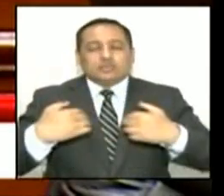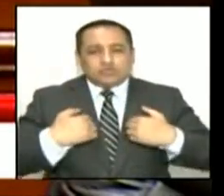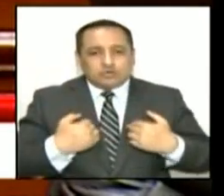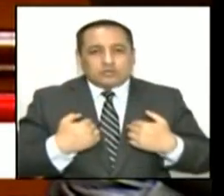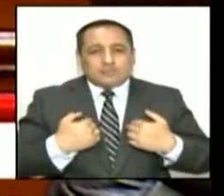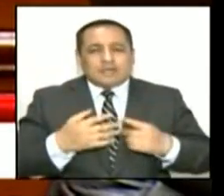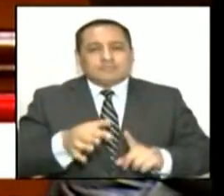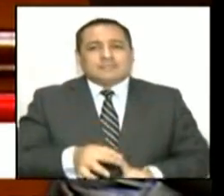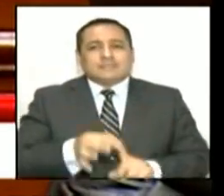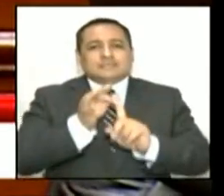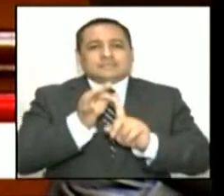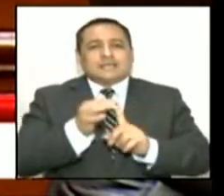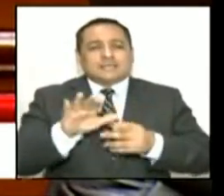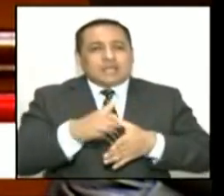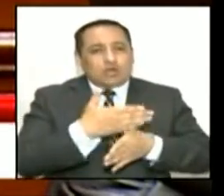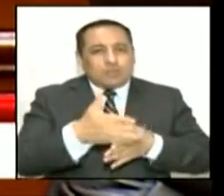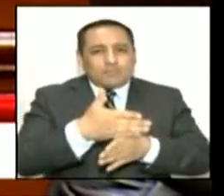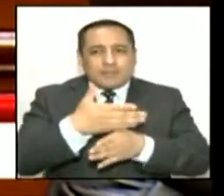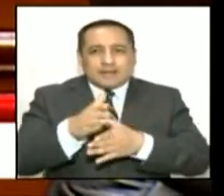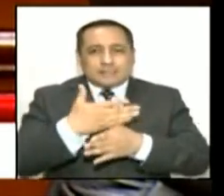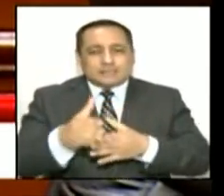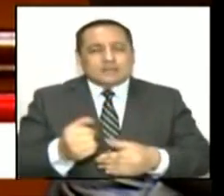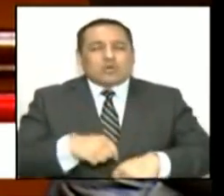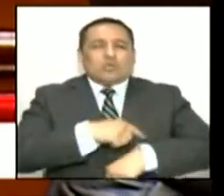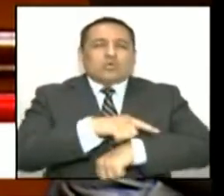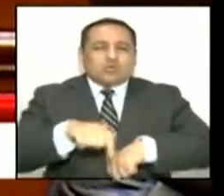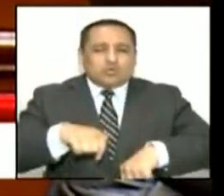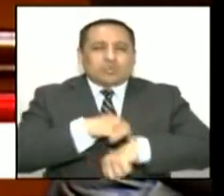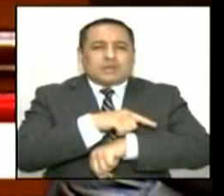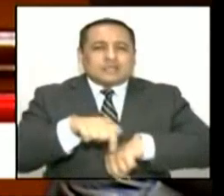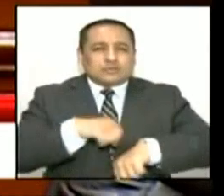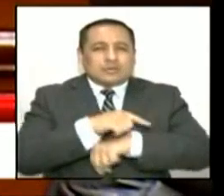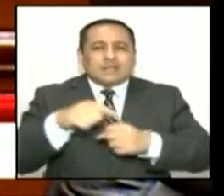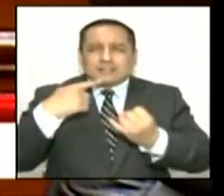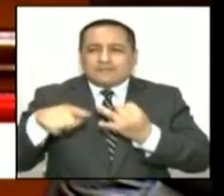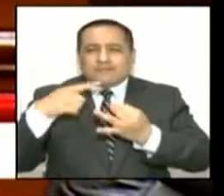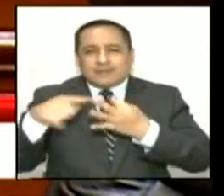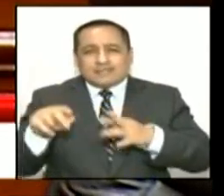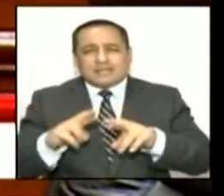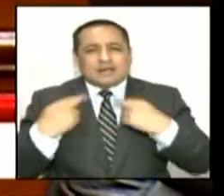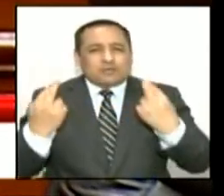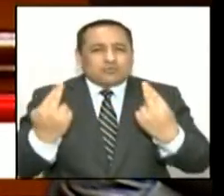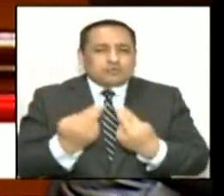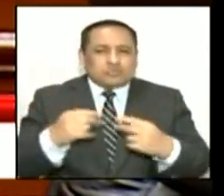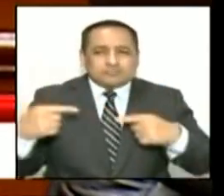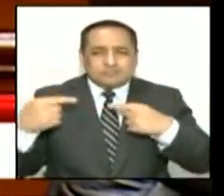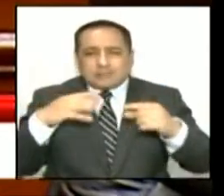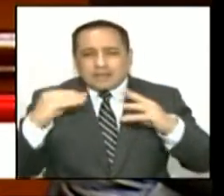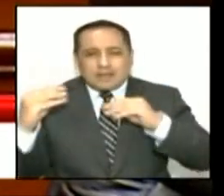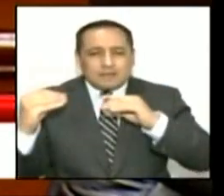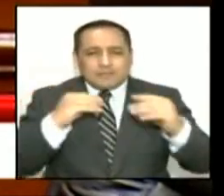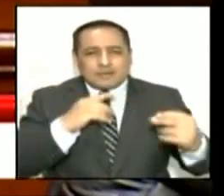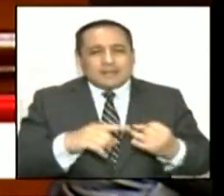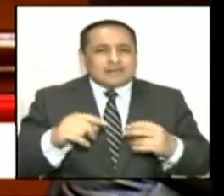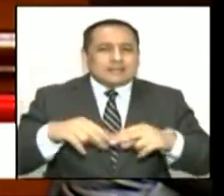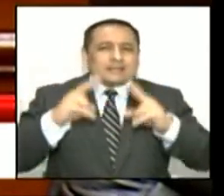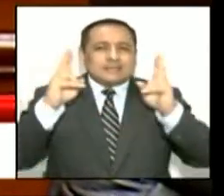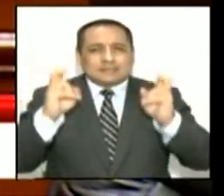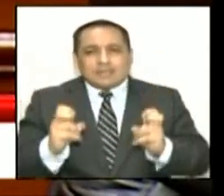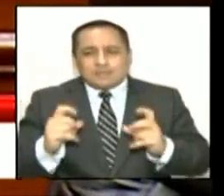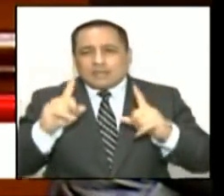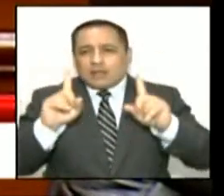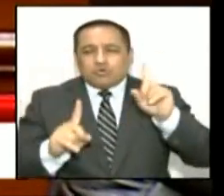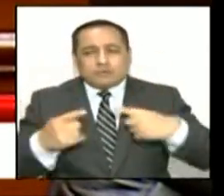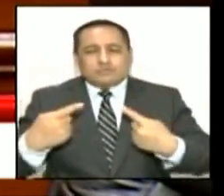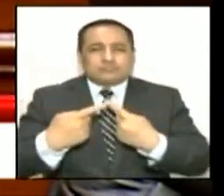privilegio de compartir largas horas con discusiones, con planteamientos a veces